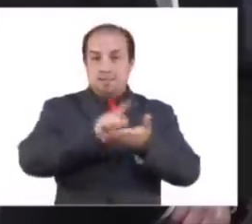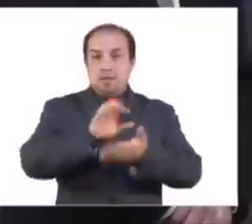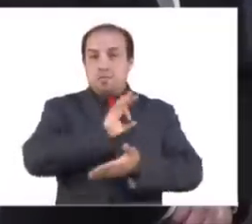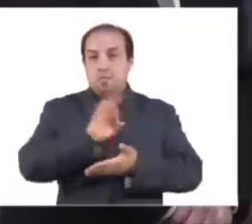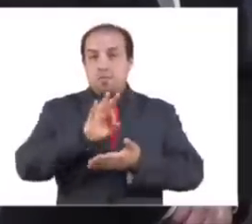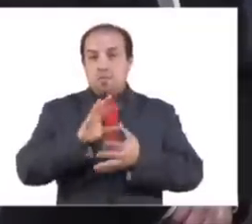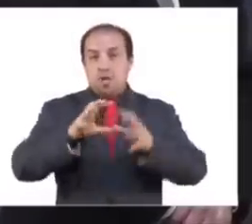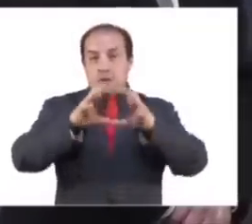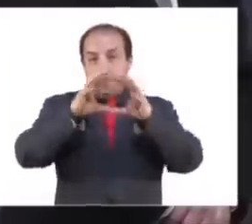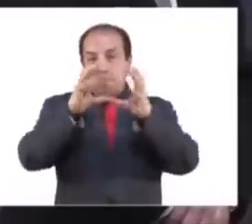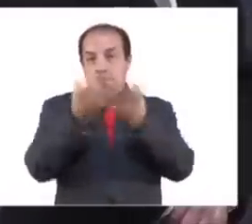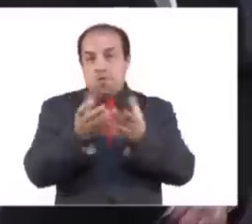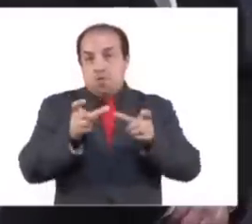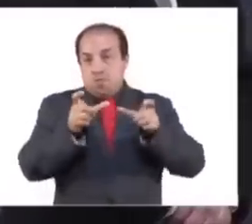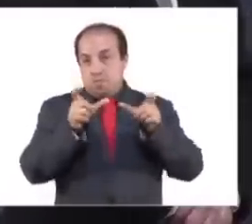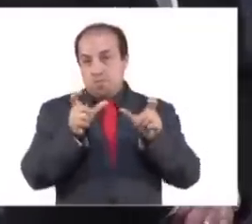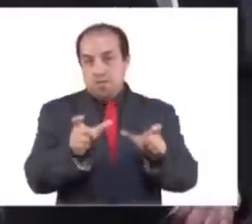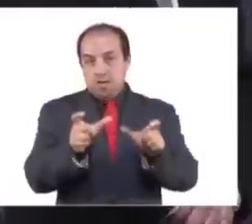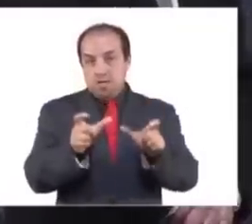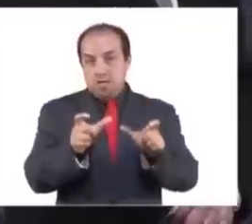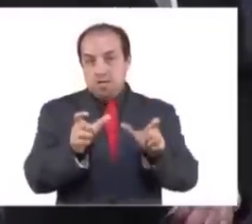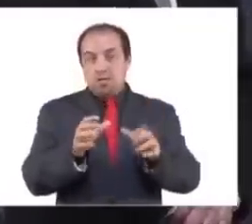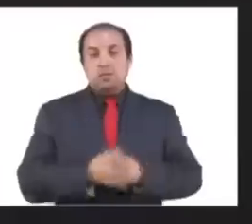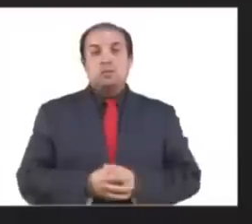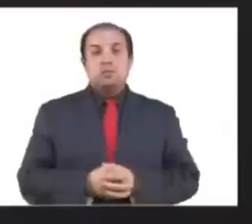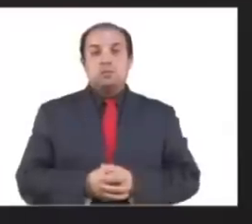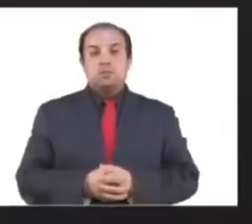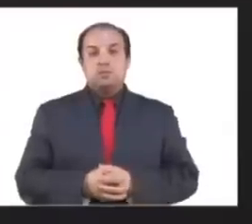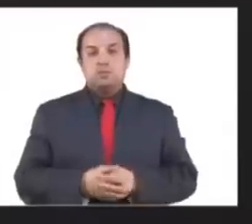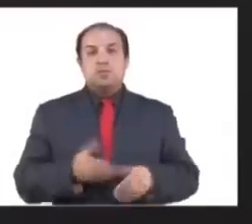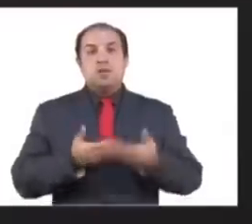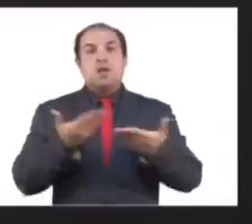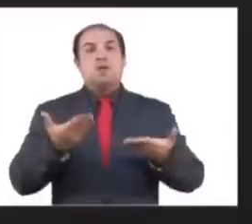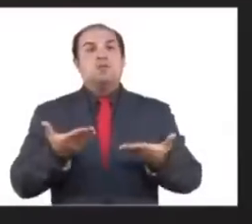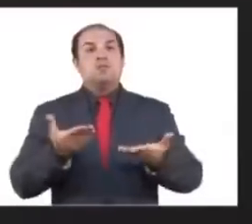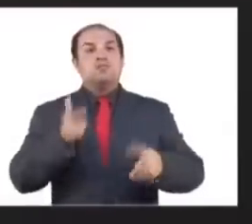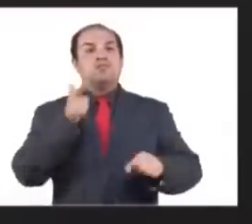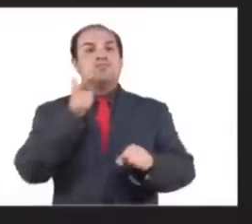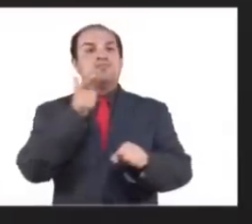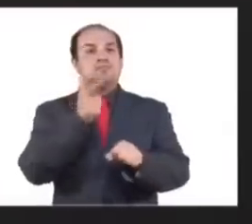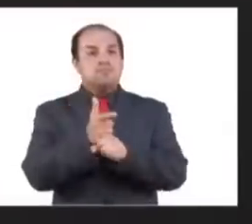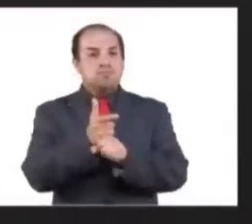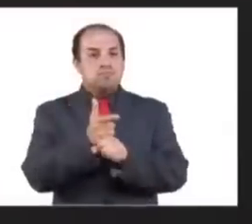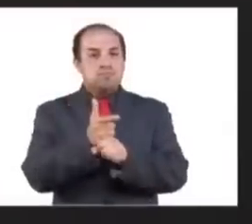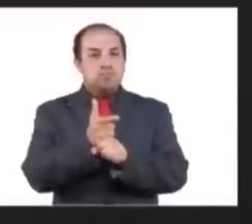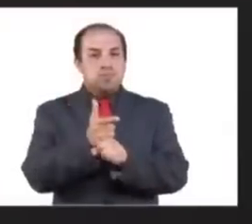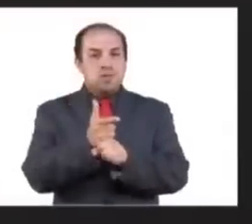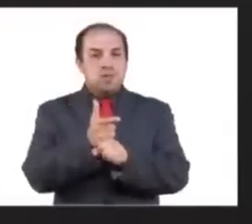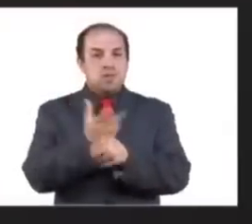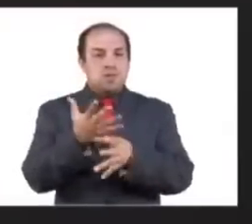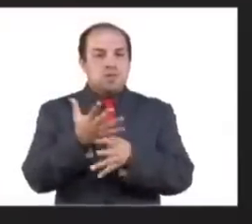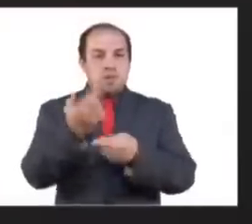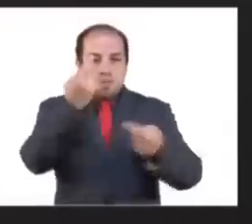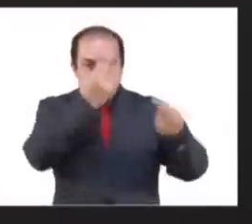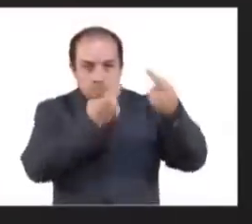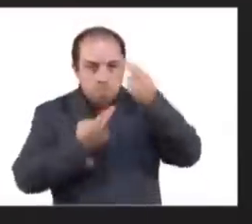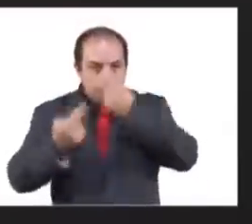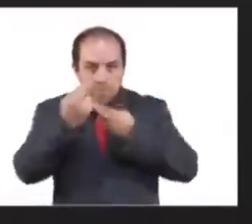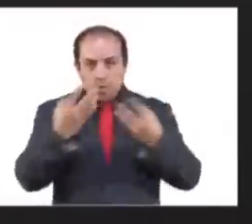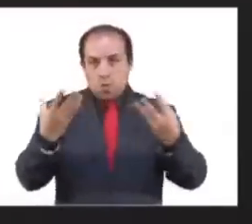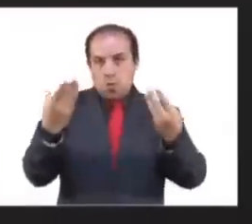planeta y nuestra humanidad, la estamos viendo en manera conjunta Estados Unidos y